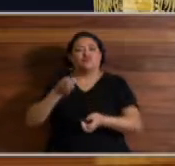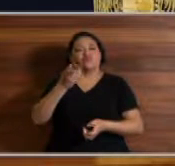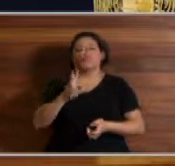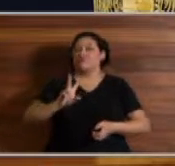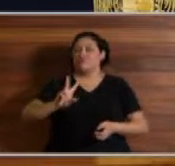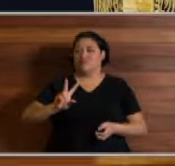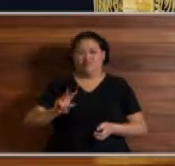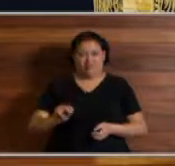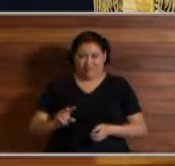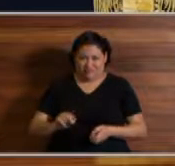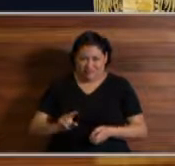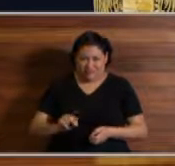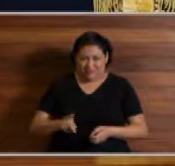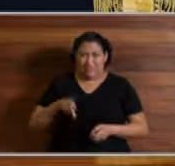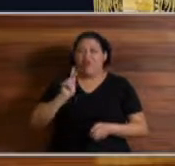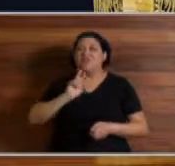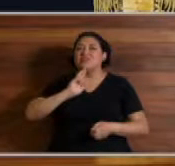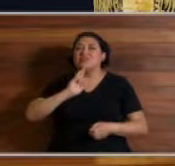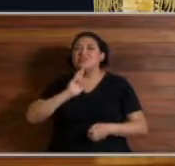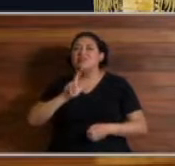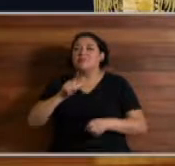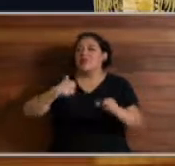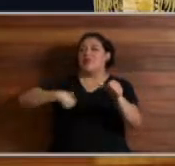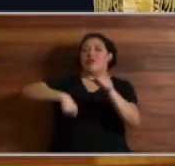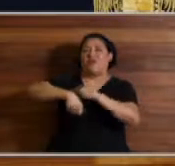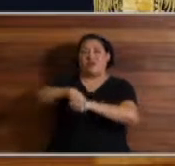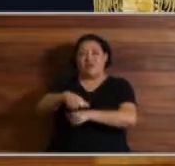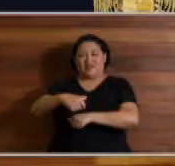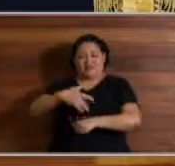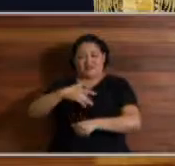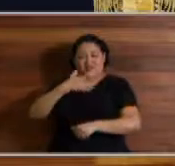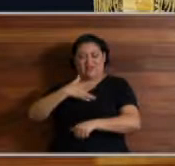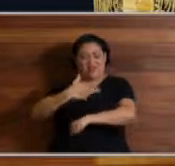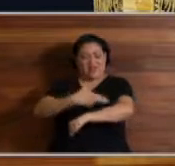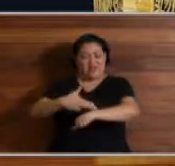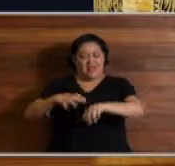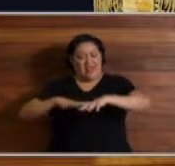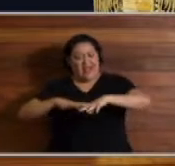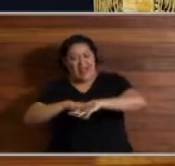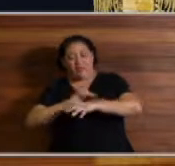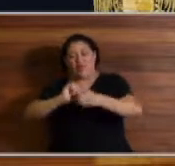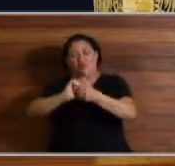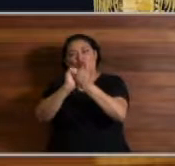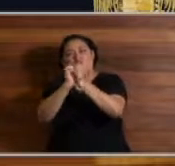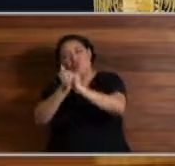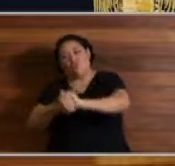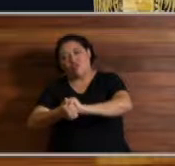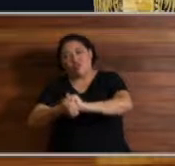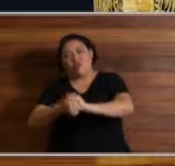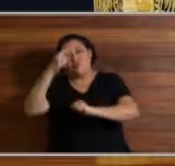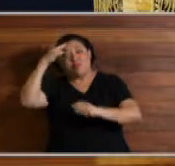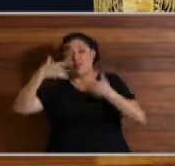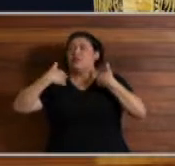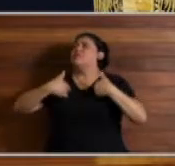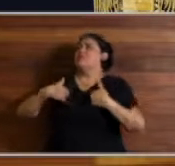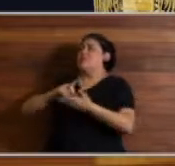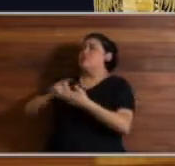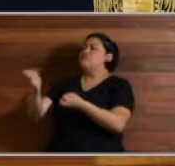a canjearse o a migrar, a evolucionar como sujeto de